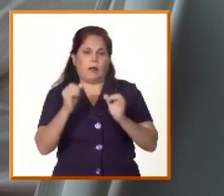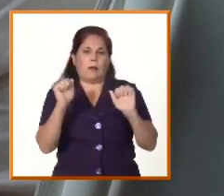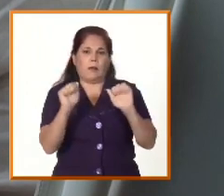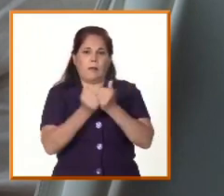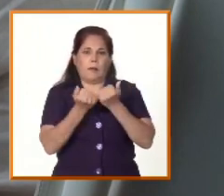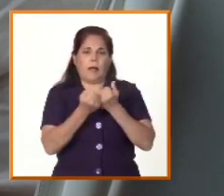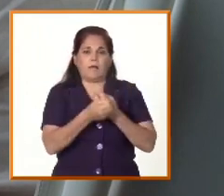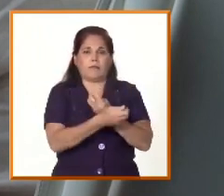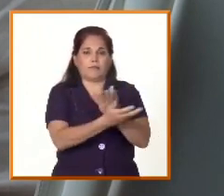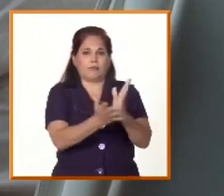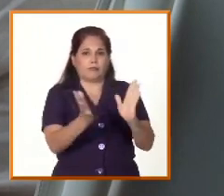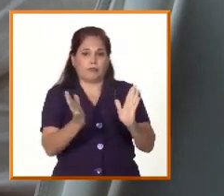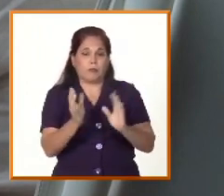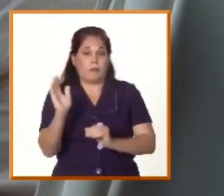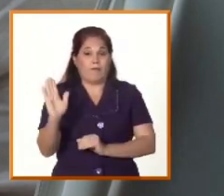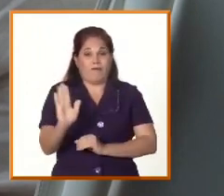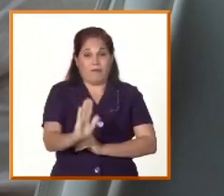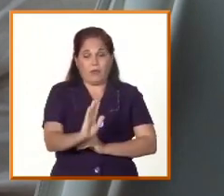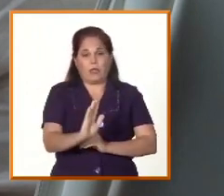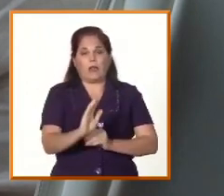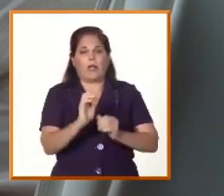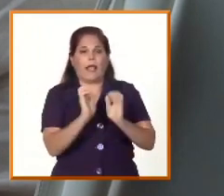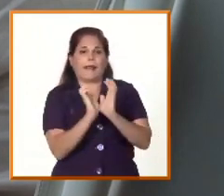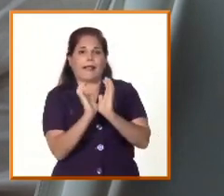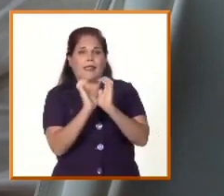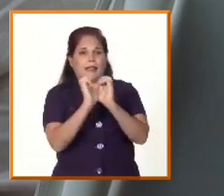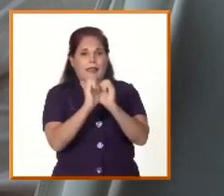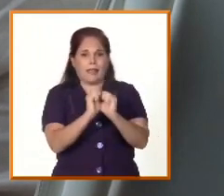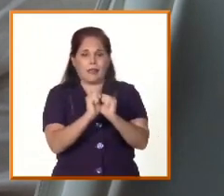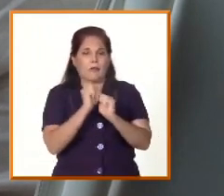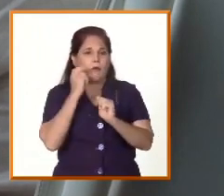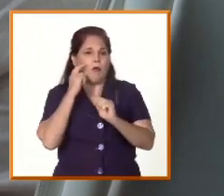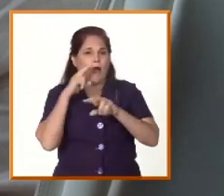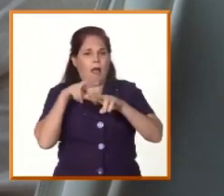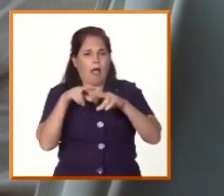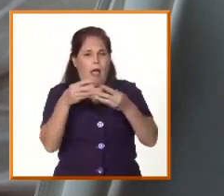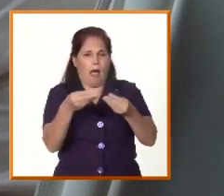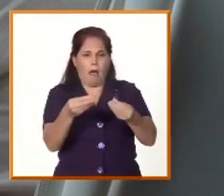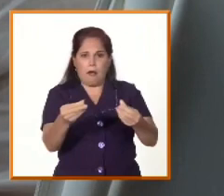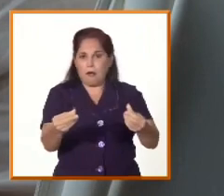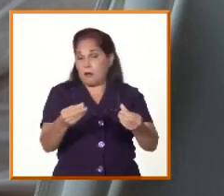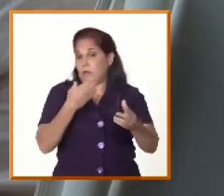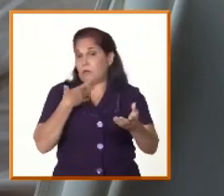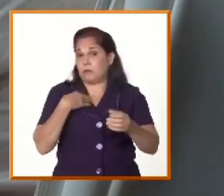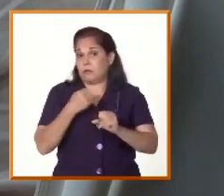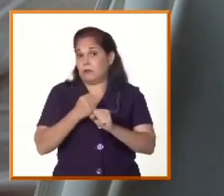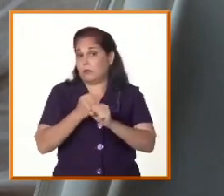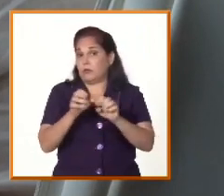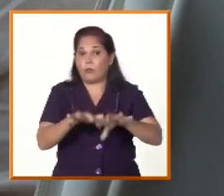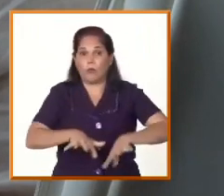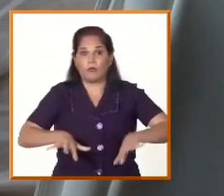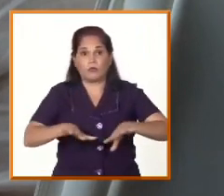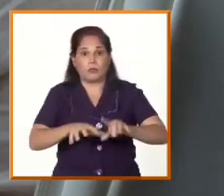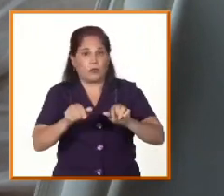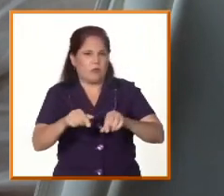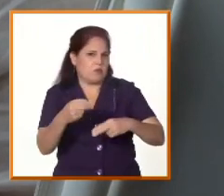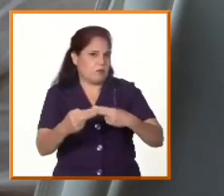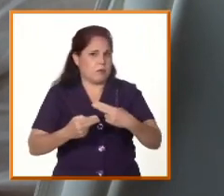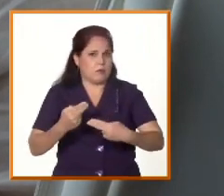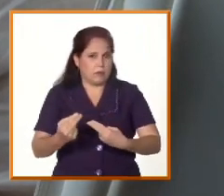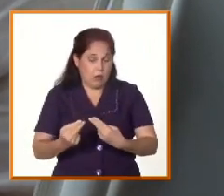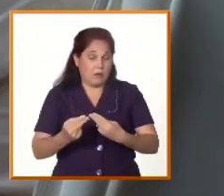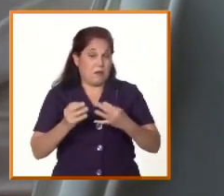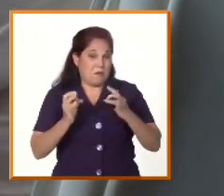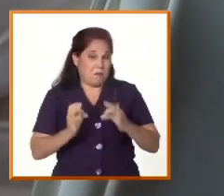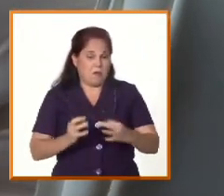el trigo al país de que tengamos la harina Cómo se ha ido trabajando y en qué condiciones estamos hoy en ese ámbito